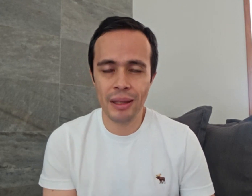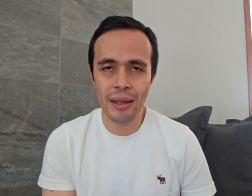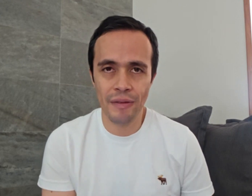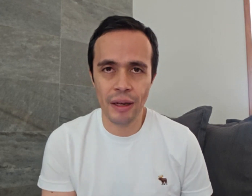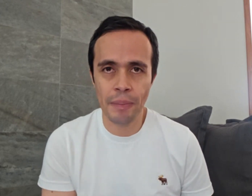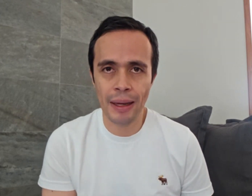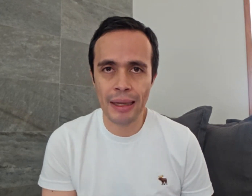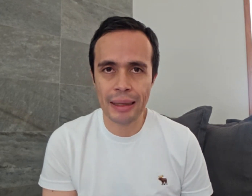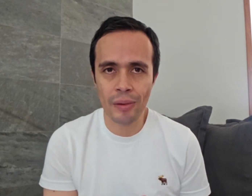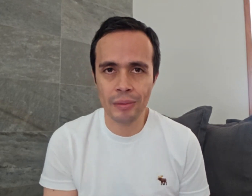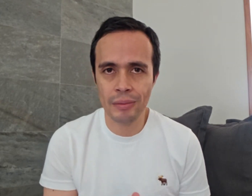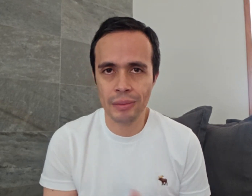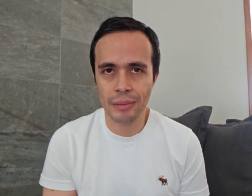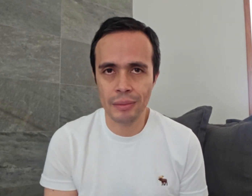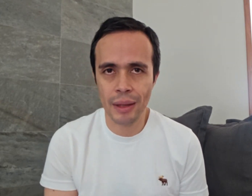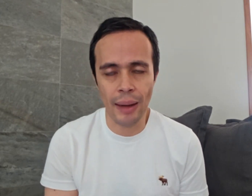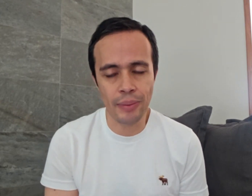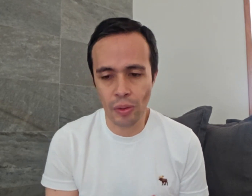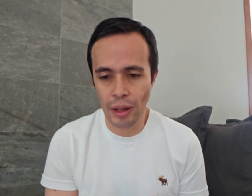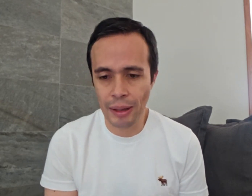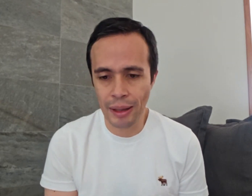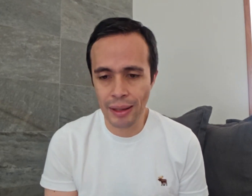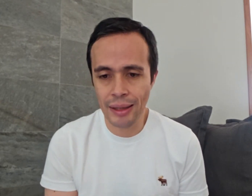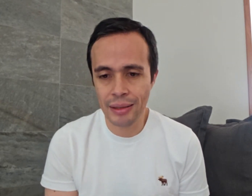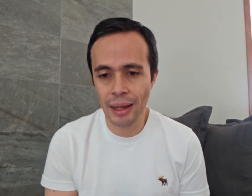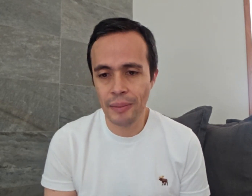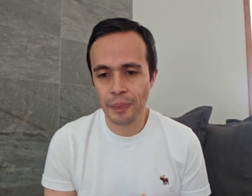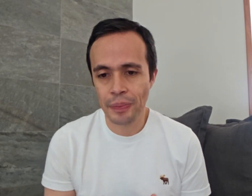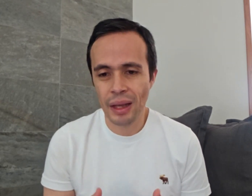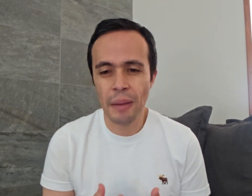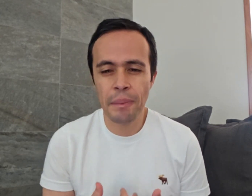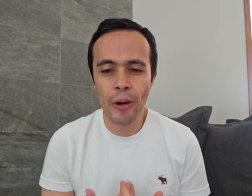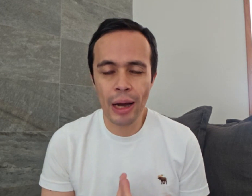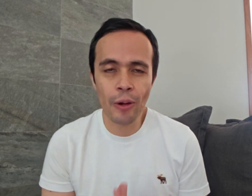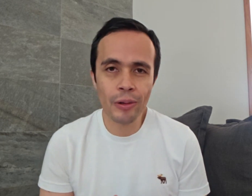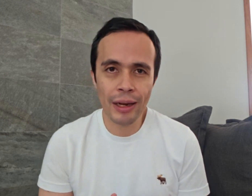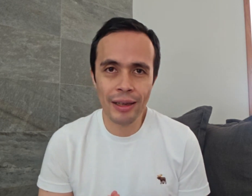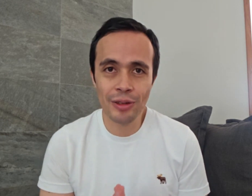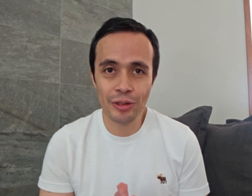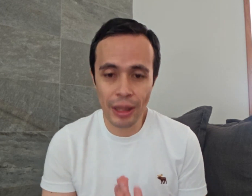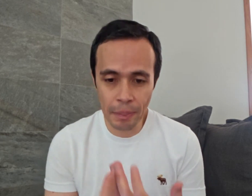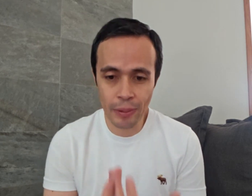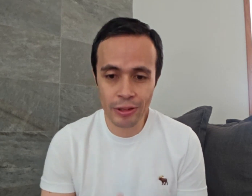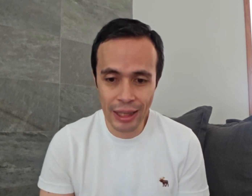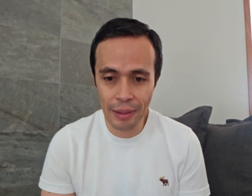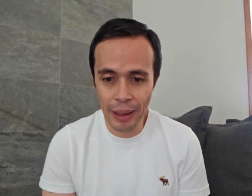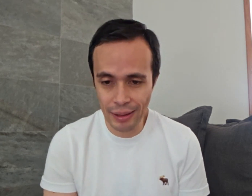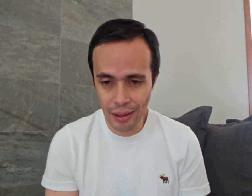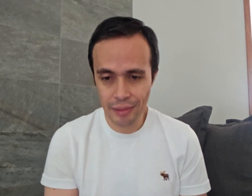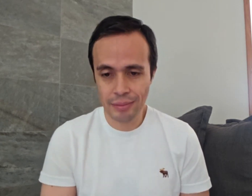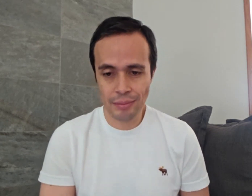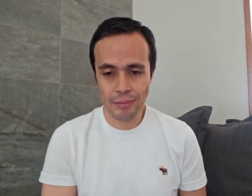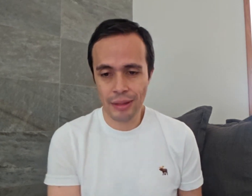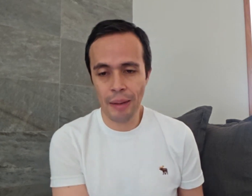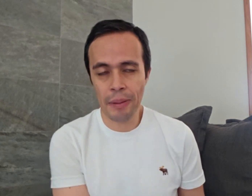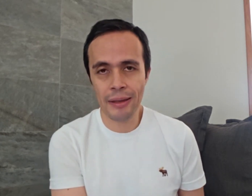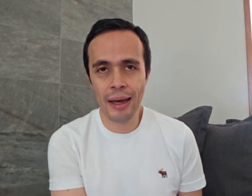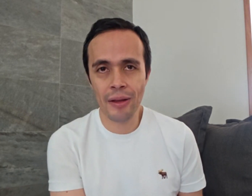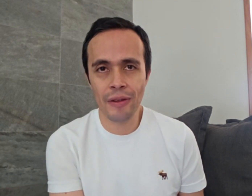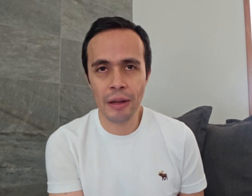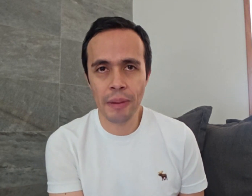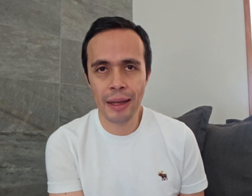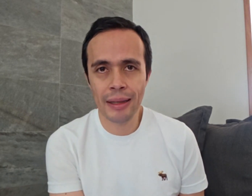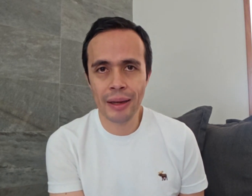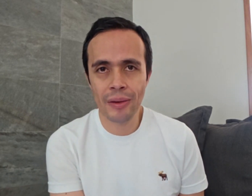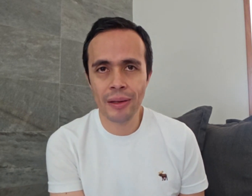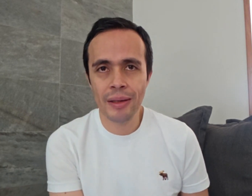la presidenta de Felipe Calderón, absolutamente entreguista, y peor aún en estos tiempos de debate, ha